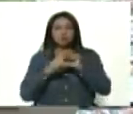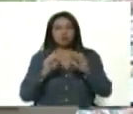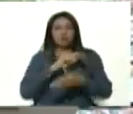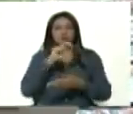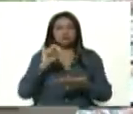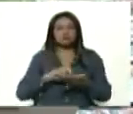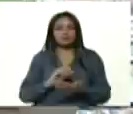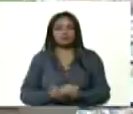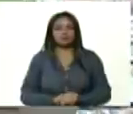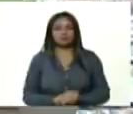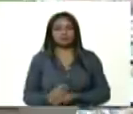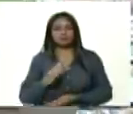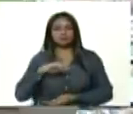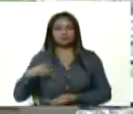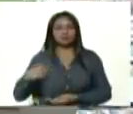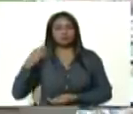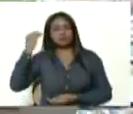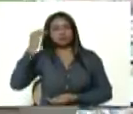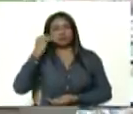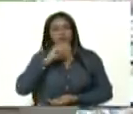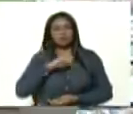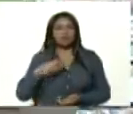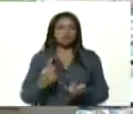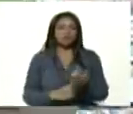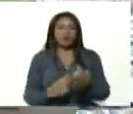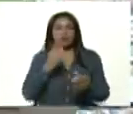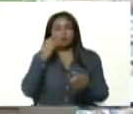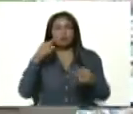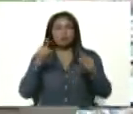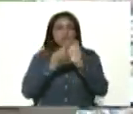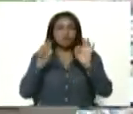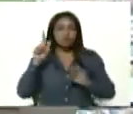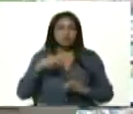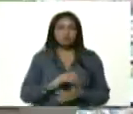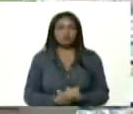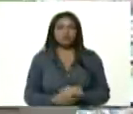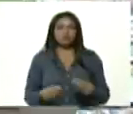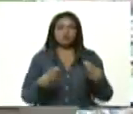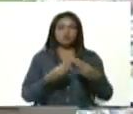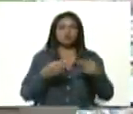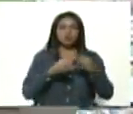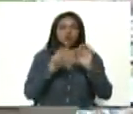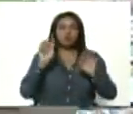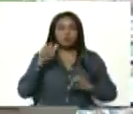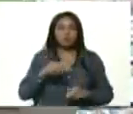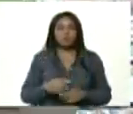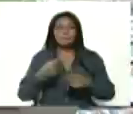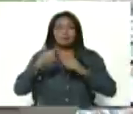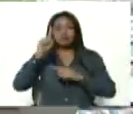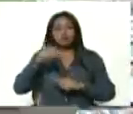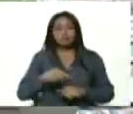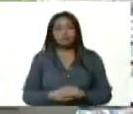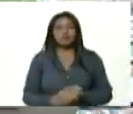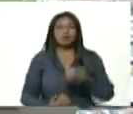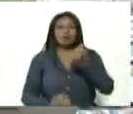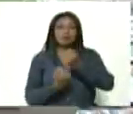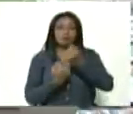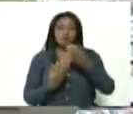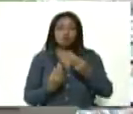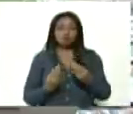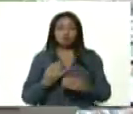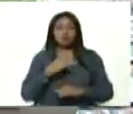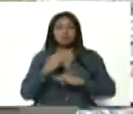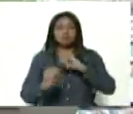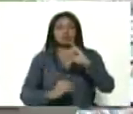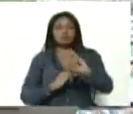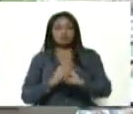nacional. Que nosotros pensemos en nuestros hermanos y nuestras hermanas connacionales, pero también la solidaridad